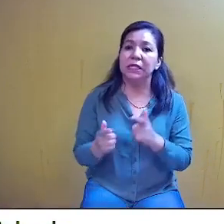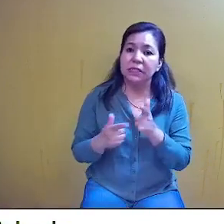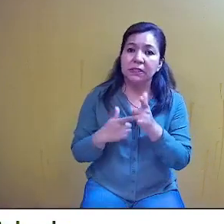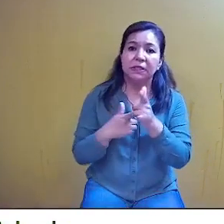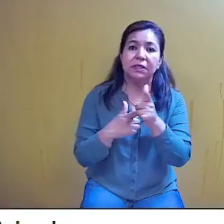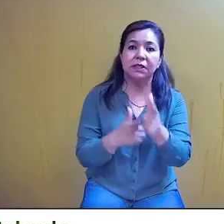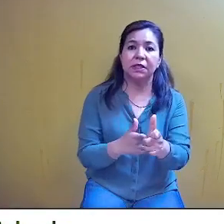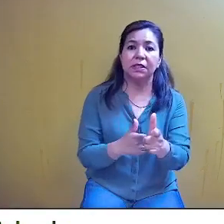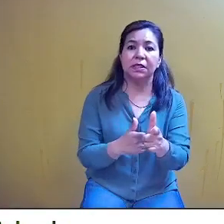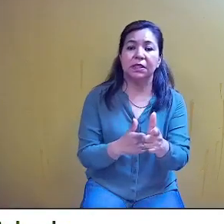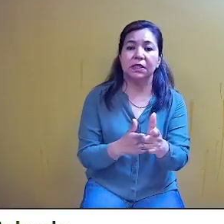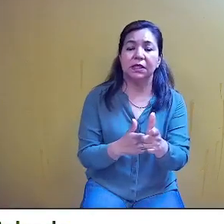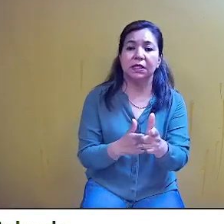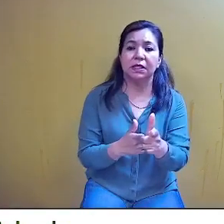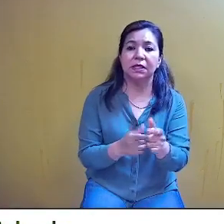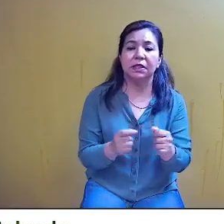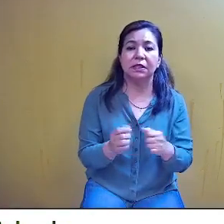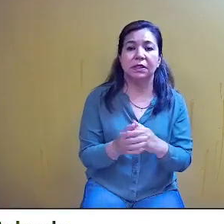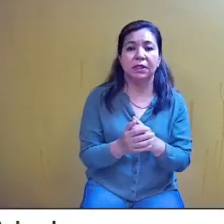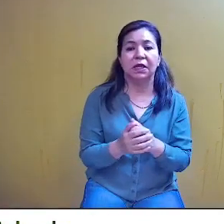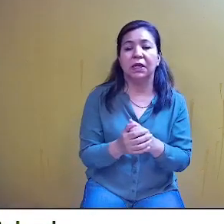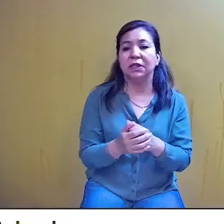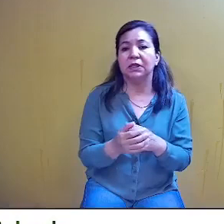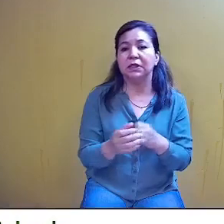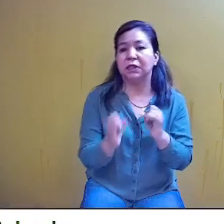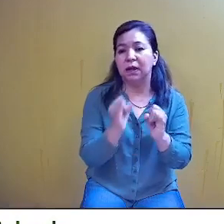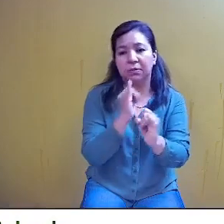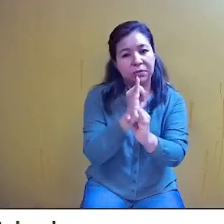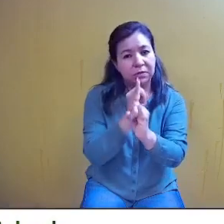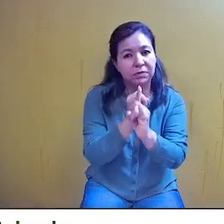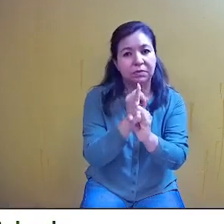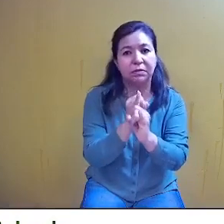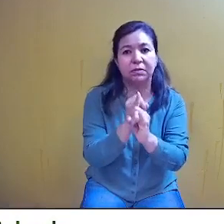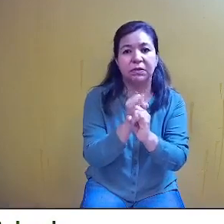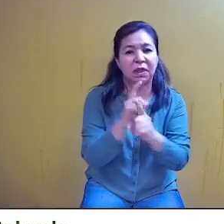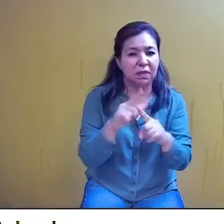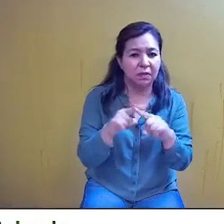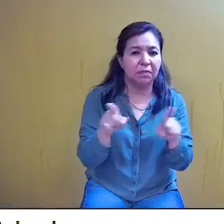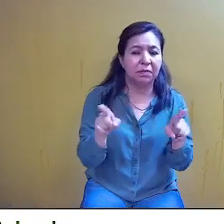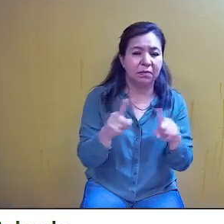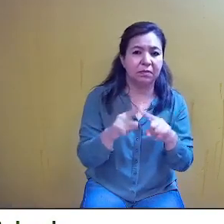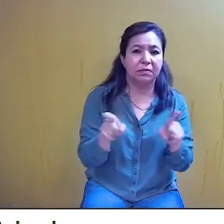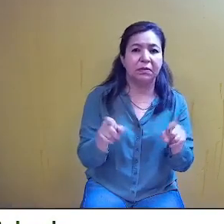de las diferentes plataformas digitales.